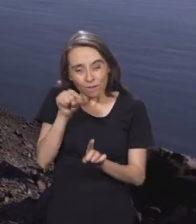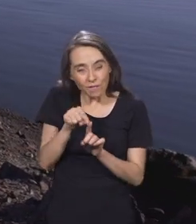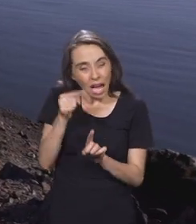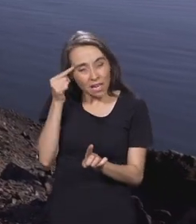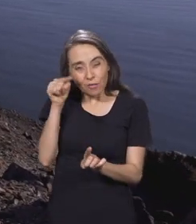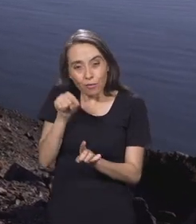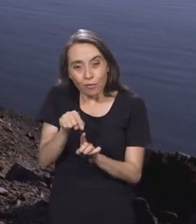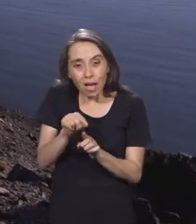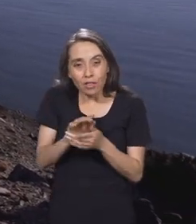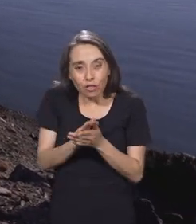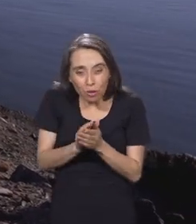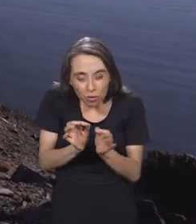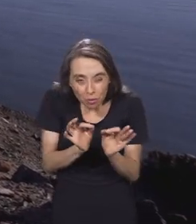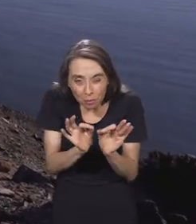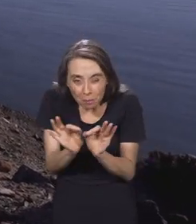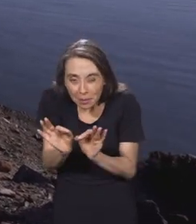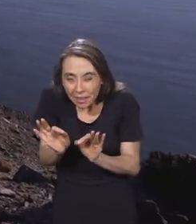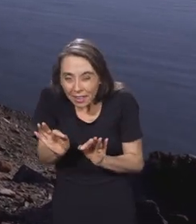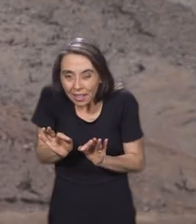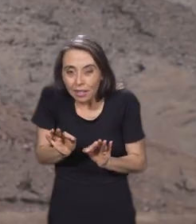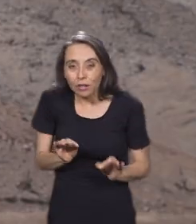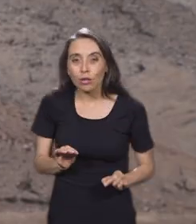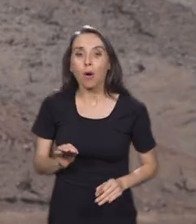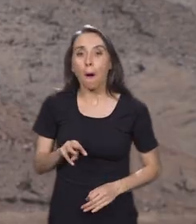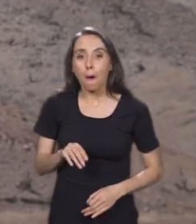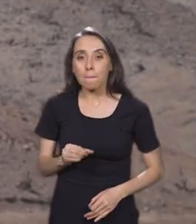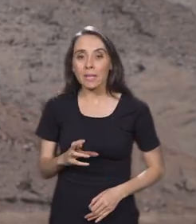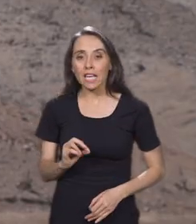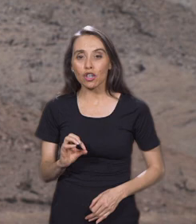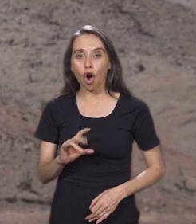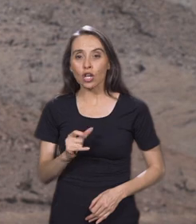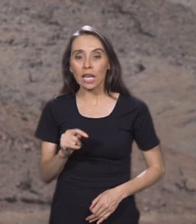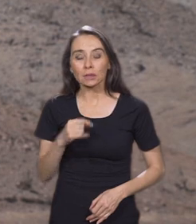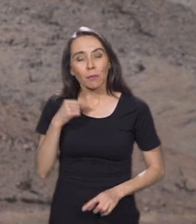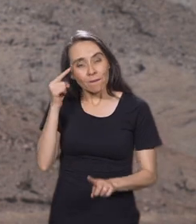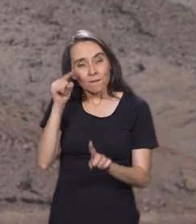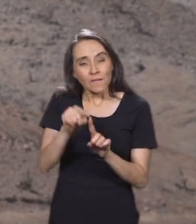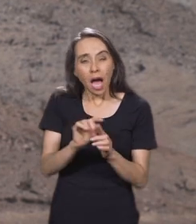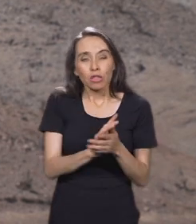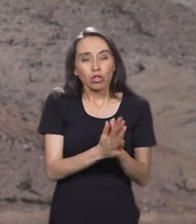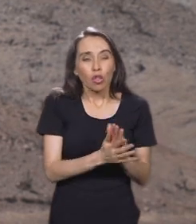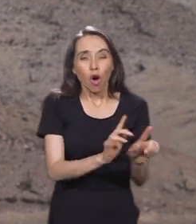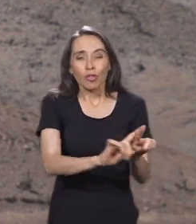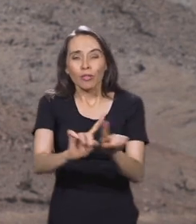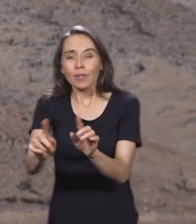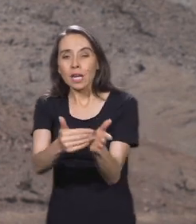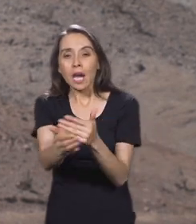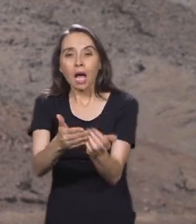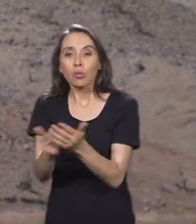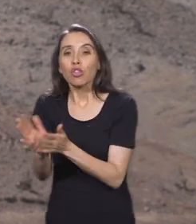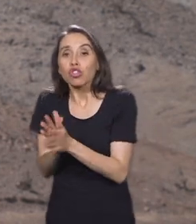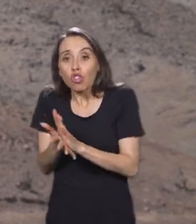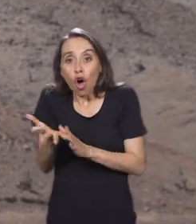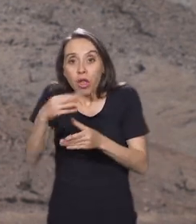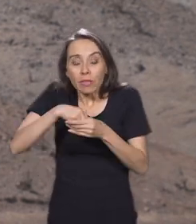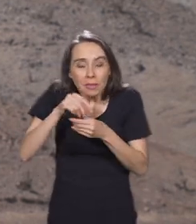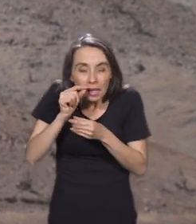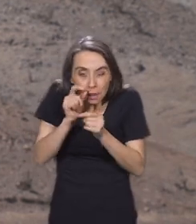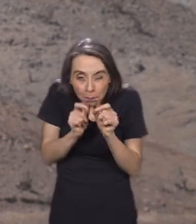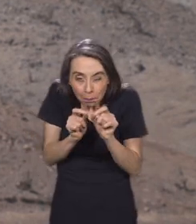soy una fan de todos los microorganismos que existan, fan de todos los ambientes naturales, porque todos tienen microorganismos.